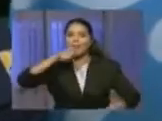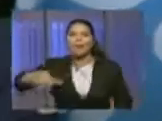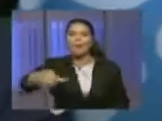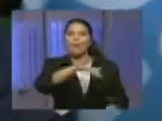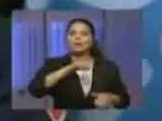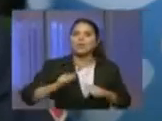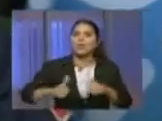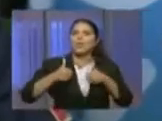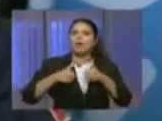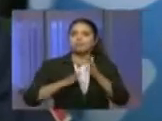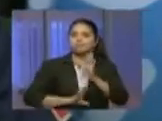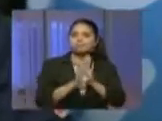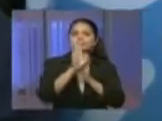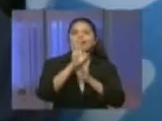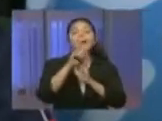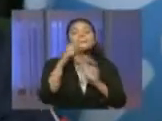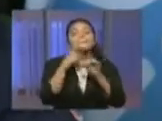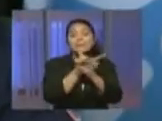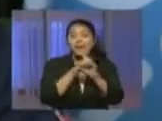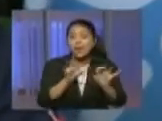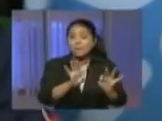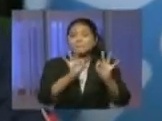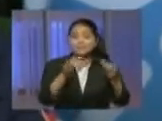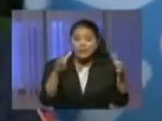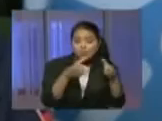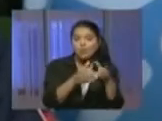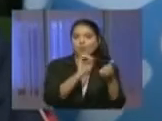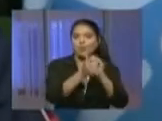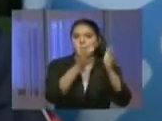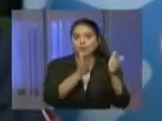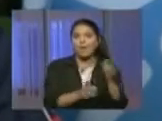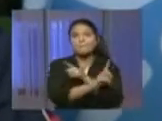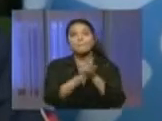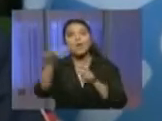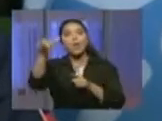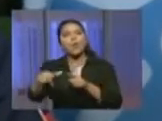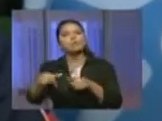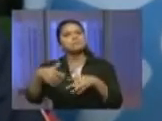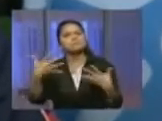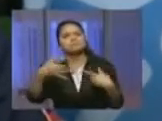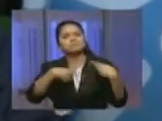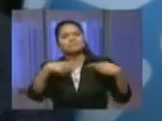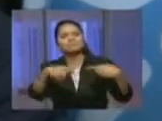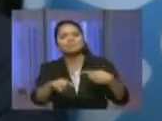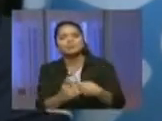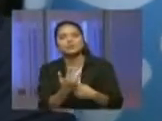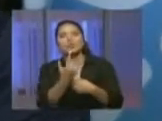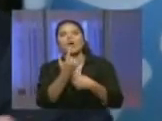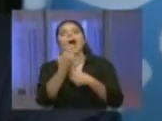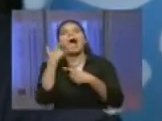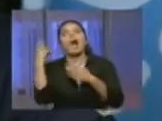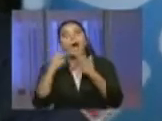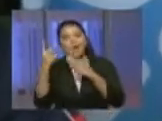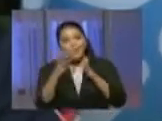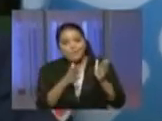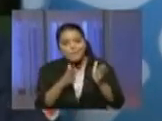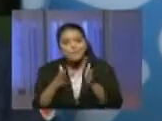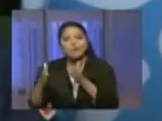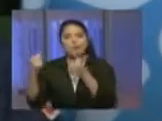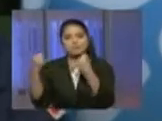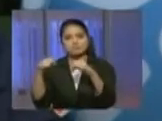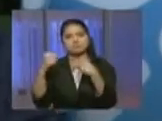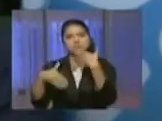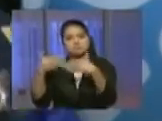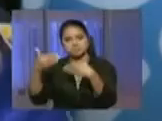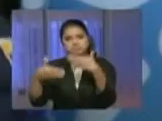de manera muy particular de los atletas Y por supuesto que lo que hoy está ocurriendo es la consecuencia de todas unas políticas de estado que se han venido